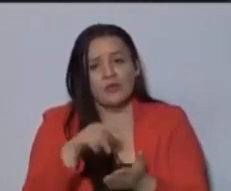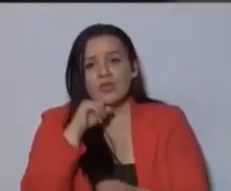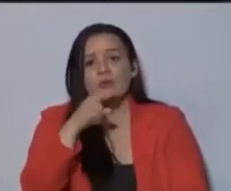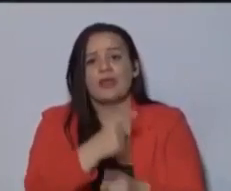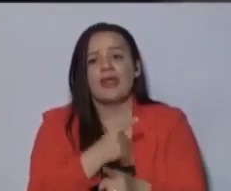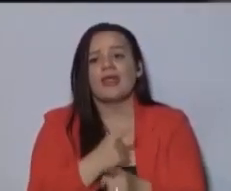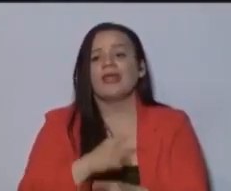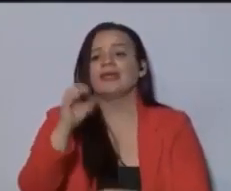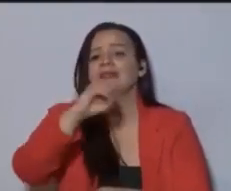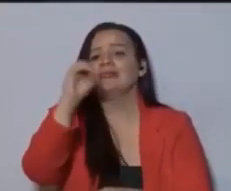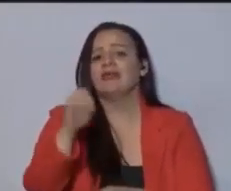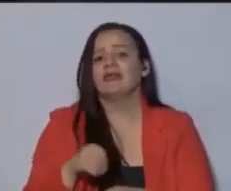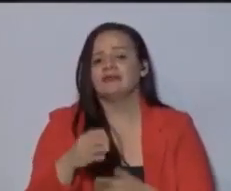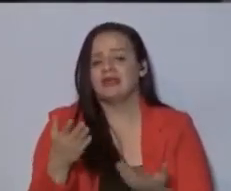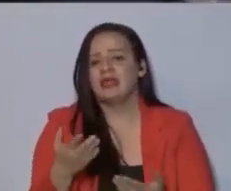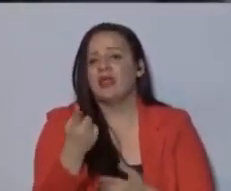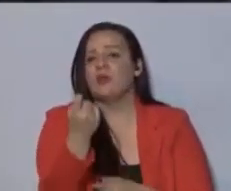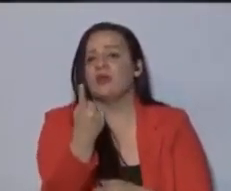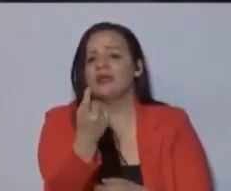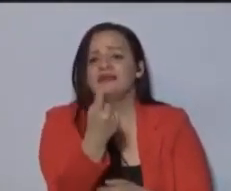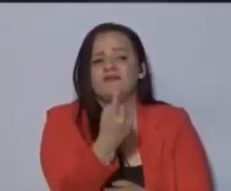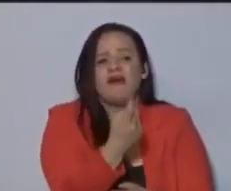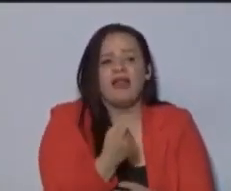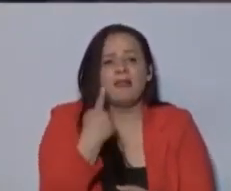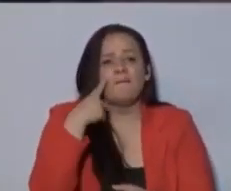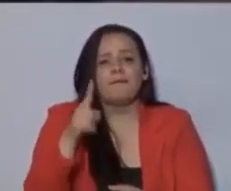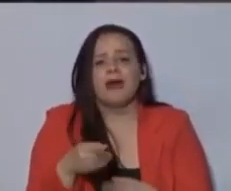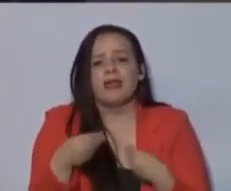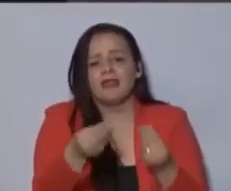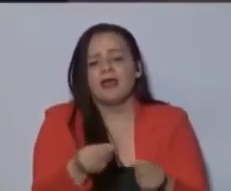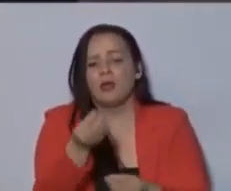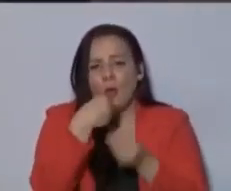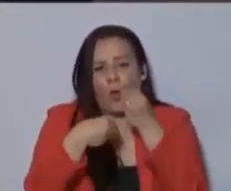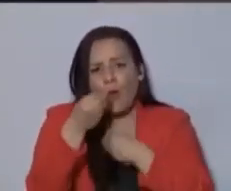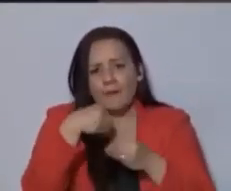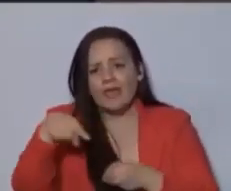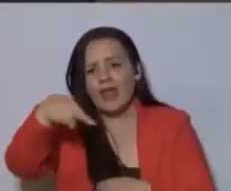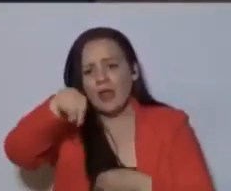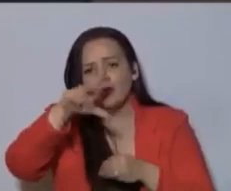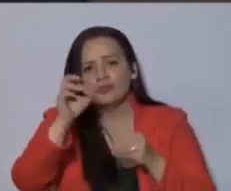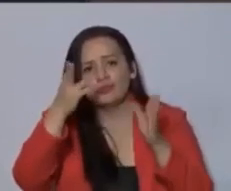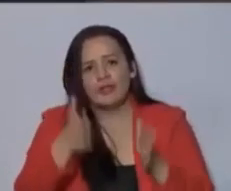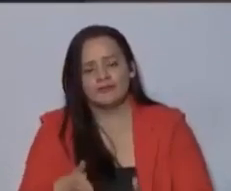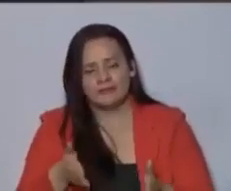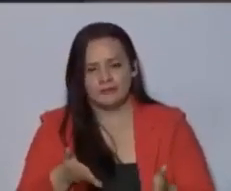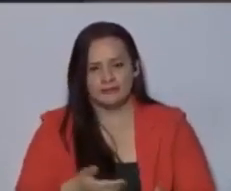intereses es la plata que hace falta hoy para darle de comer a los costarricenses.